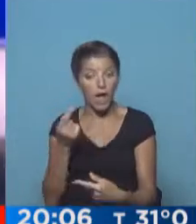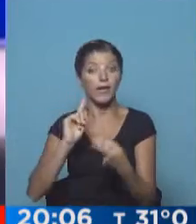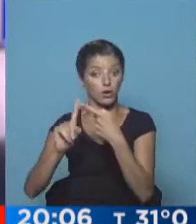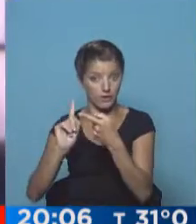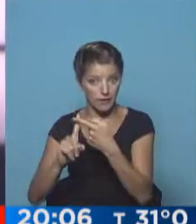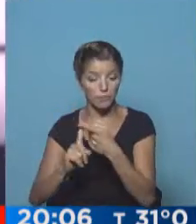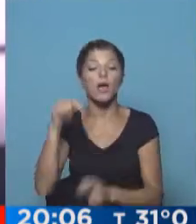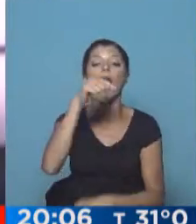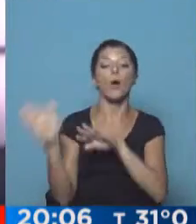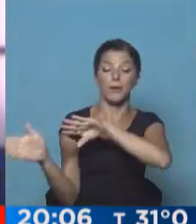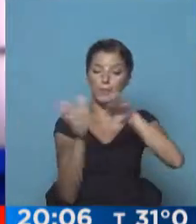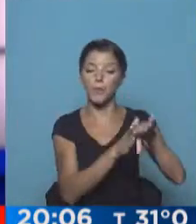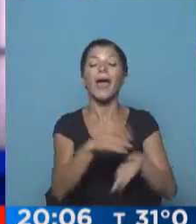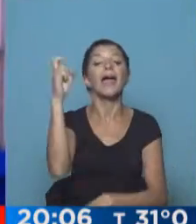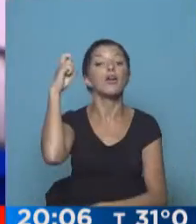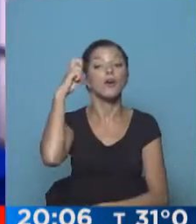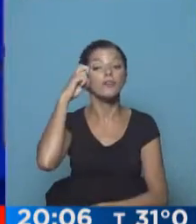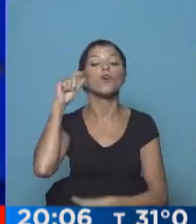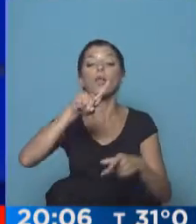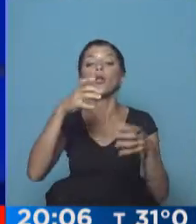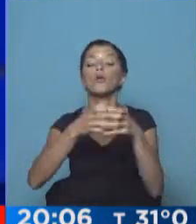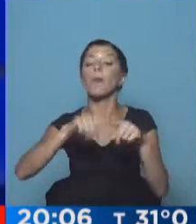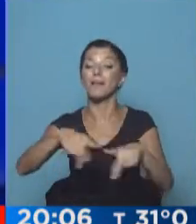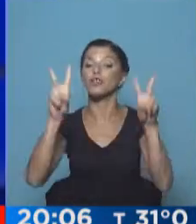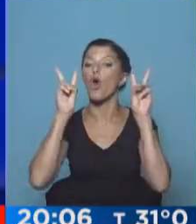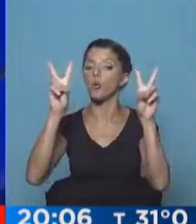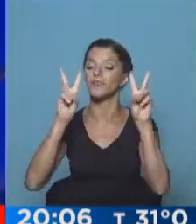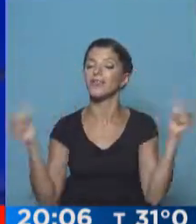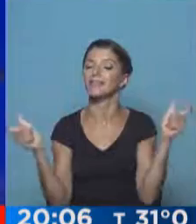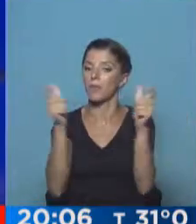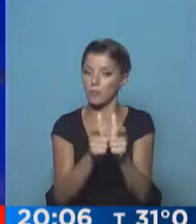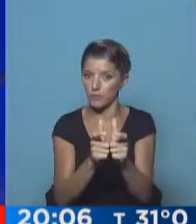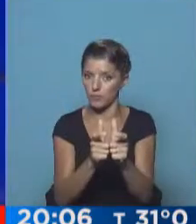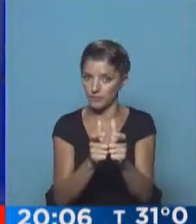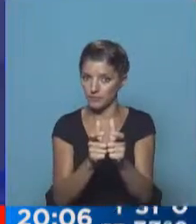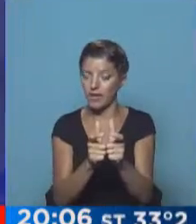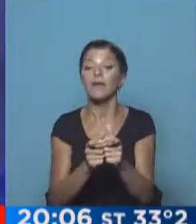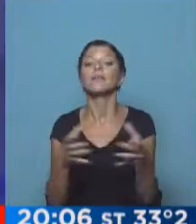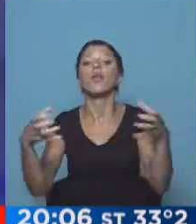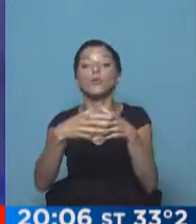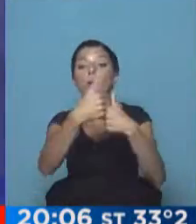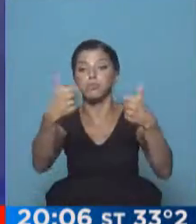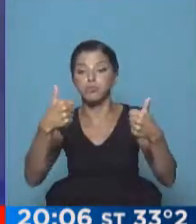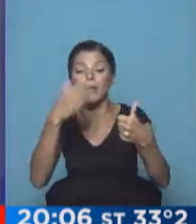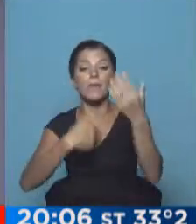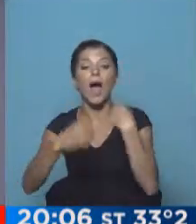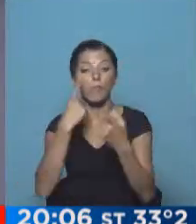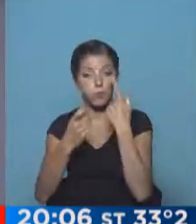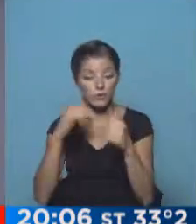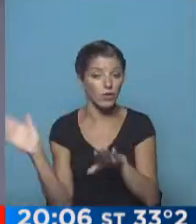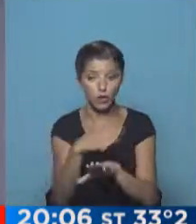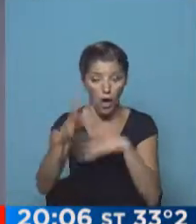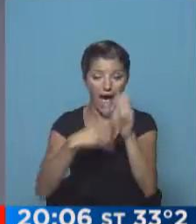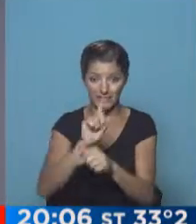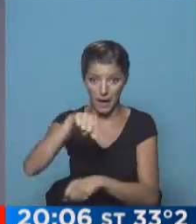Se reunió el Congreso Nacional del Partido Justicialista, se conformó la Junta Electoral que será la encargada de controlar todo hasta las próximas